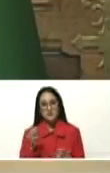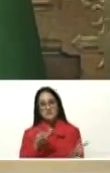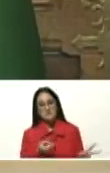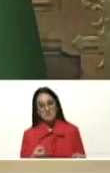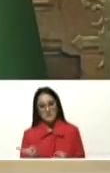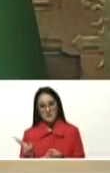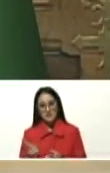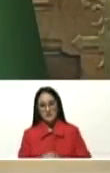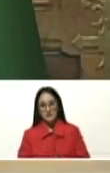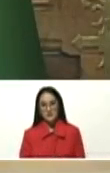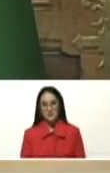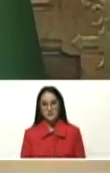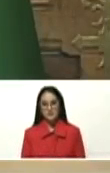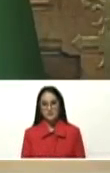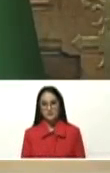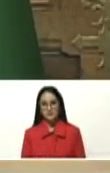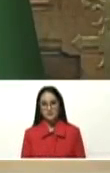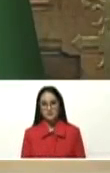bienvenido.